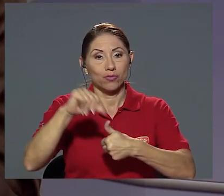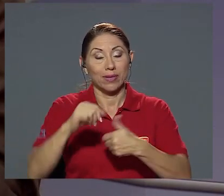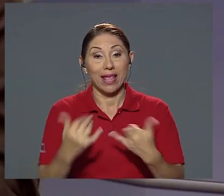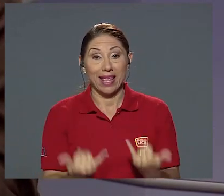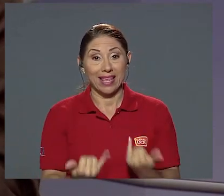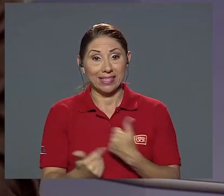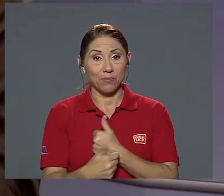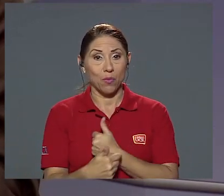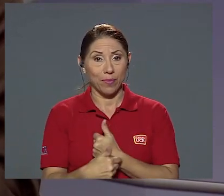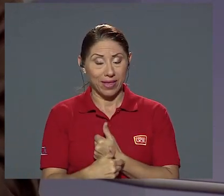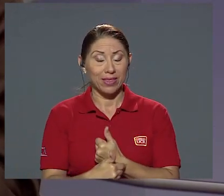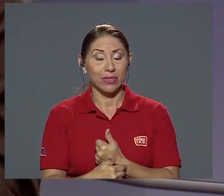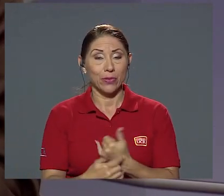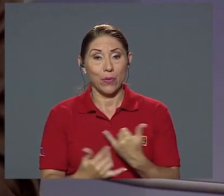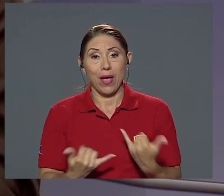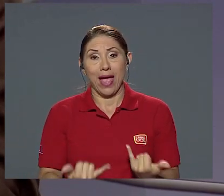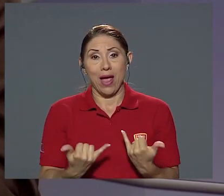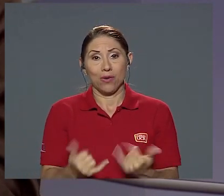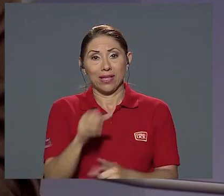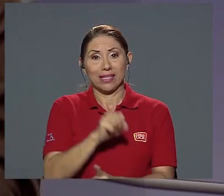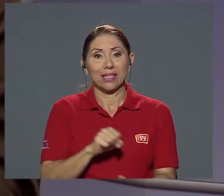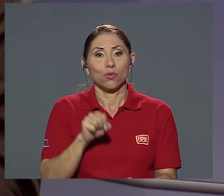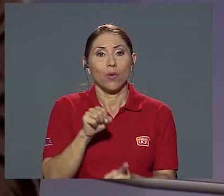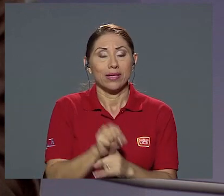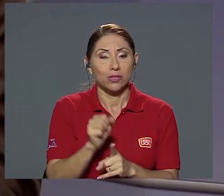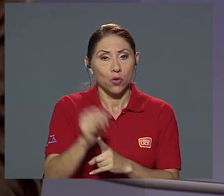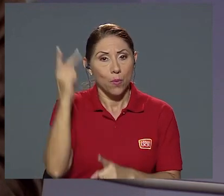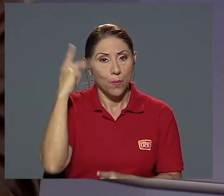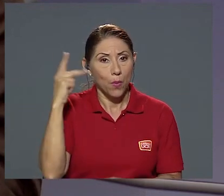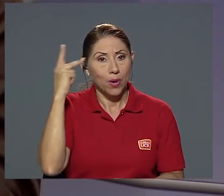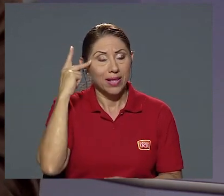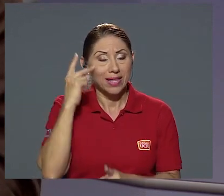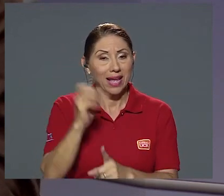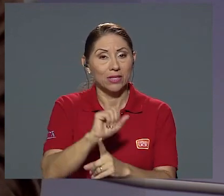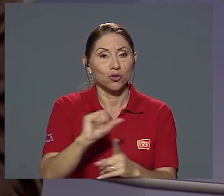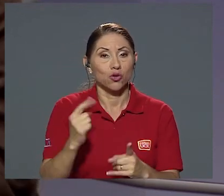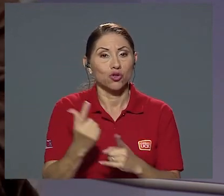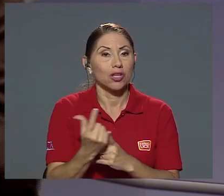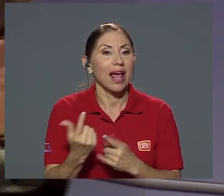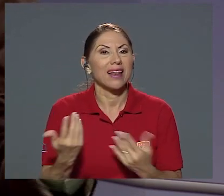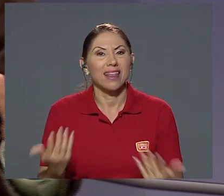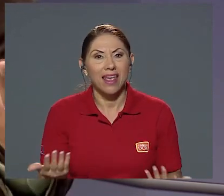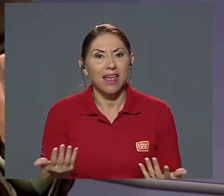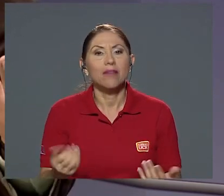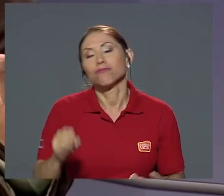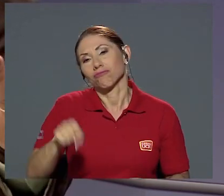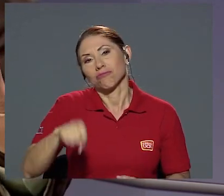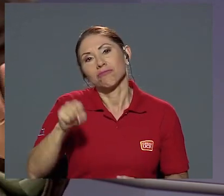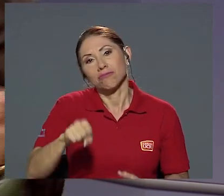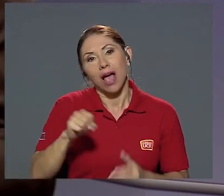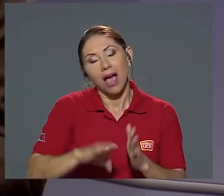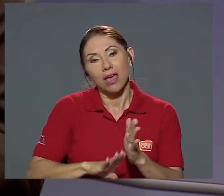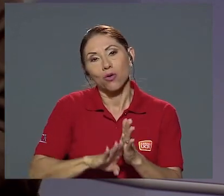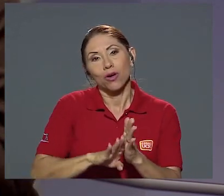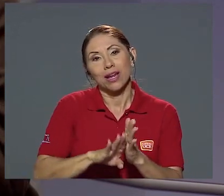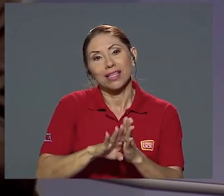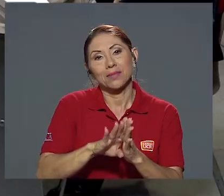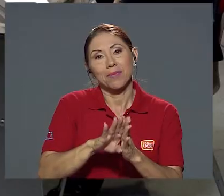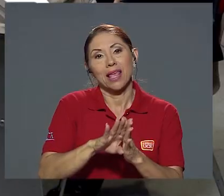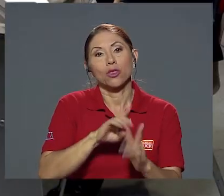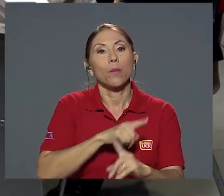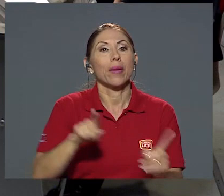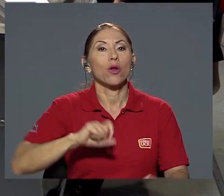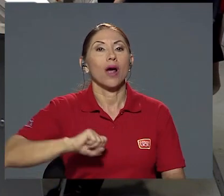que parte de lo que nos tiene en la situación actual política y social es que ciertamente ha habido crecimiento, pero